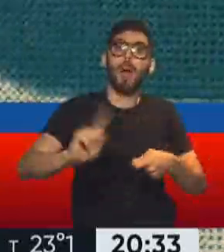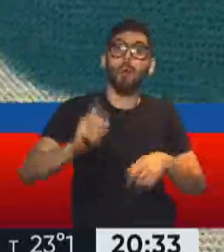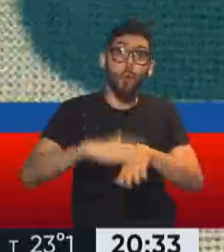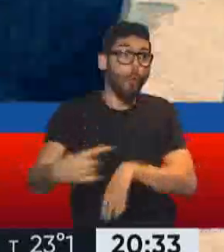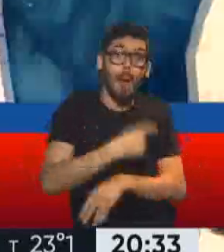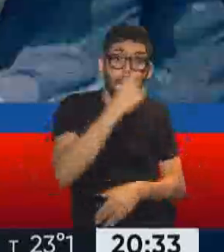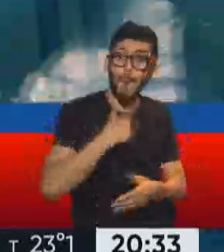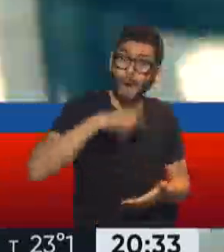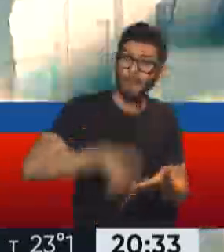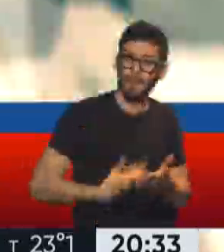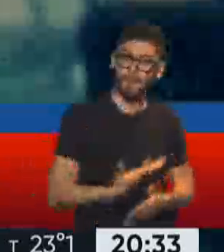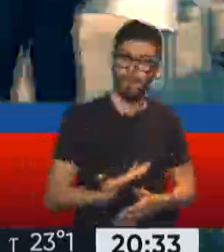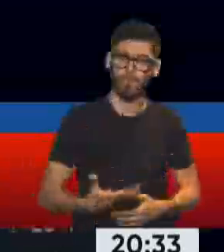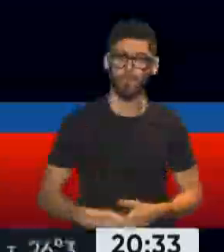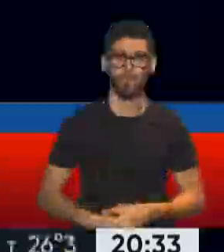había firmado.